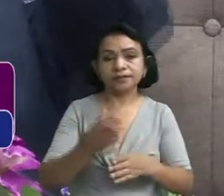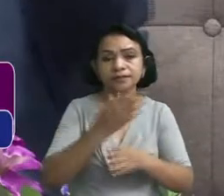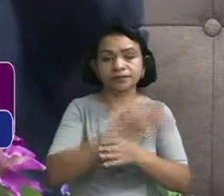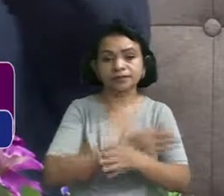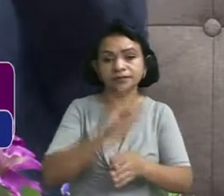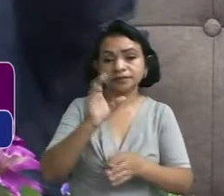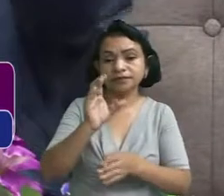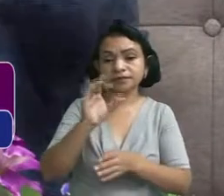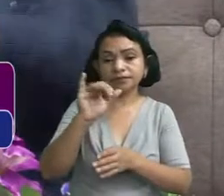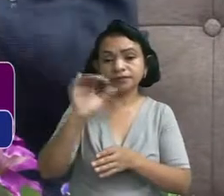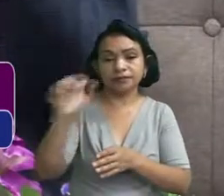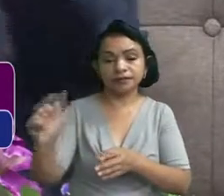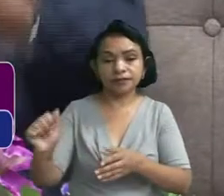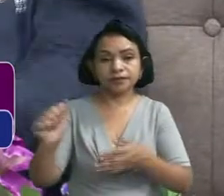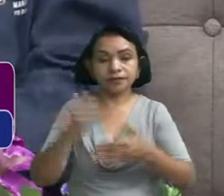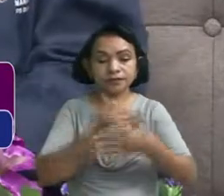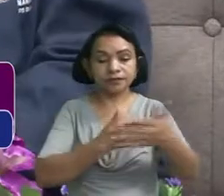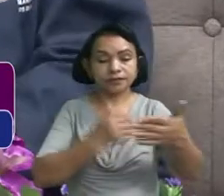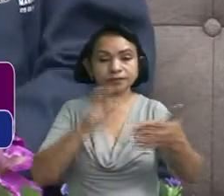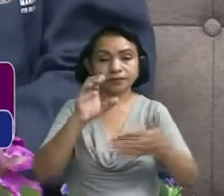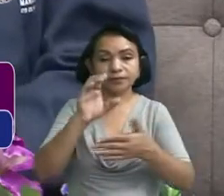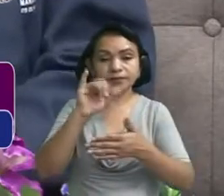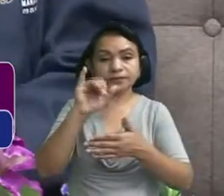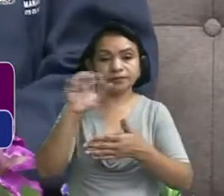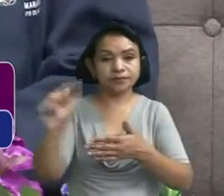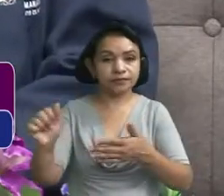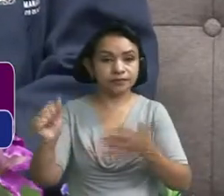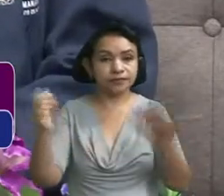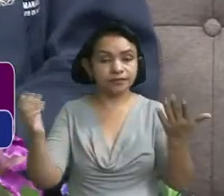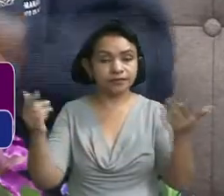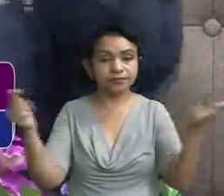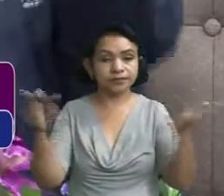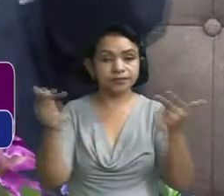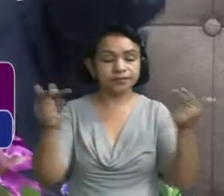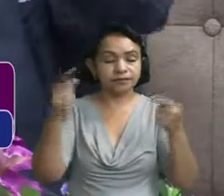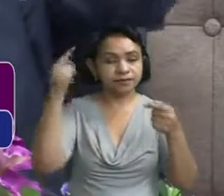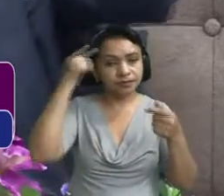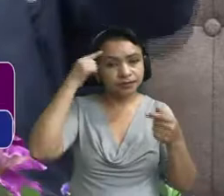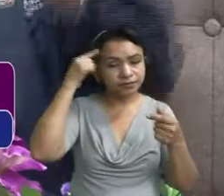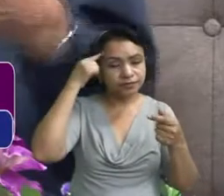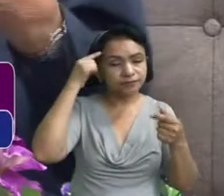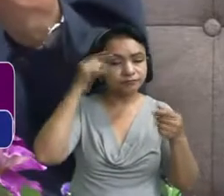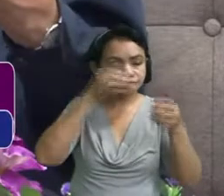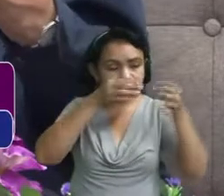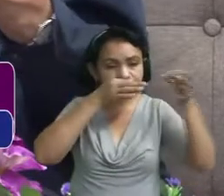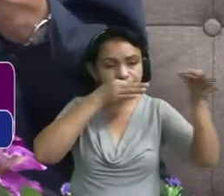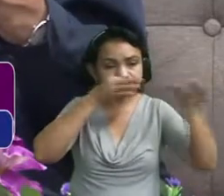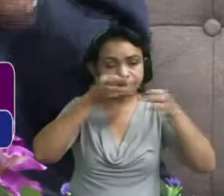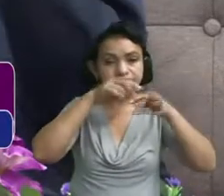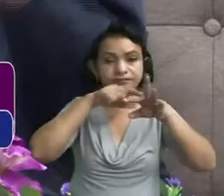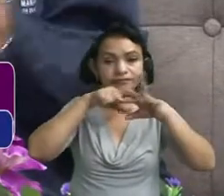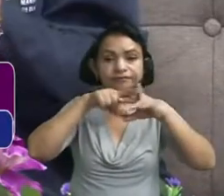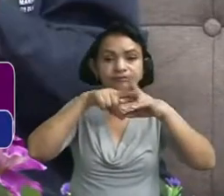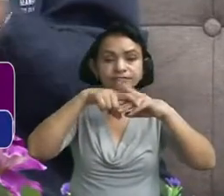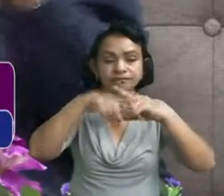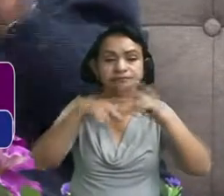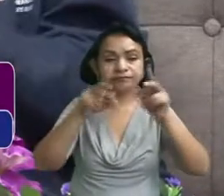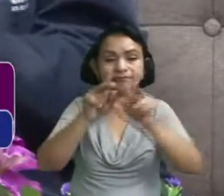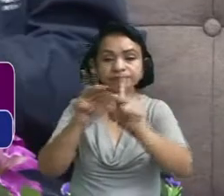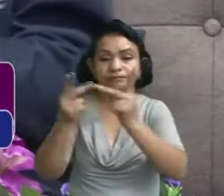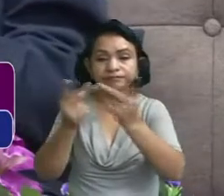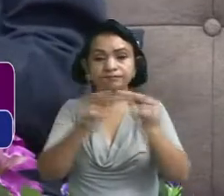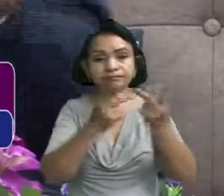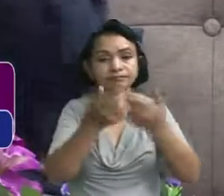la CIA, con el manual famoso de la CIA, manual de guerra psicológica, todos esos son formatos que ellos construyen para dividir a los pueblos,